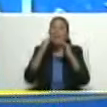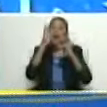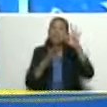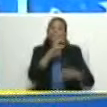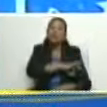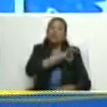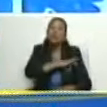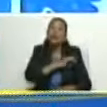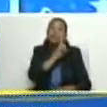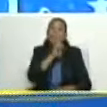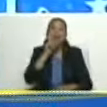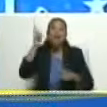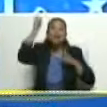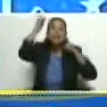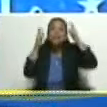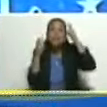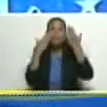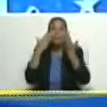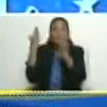Justicia Social.